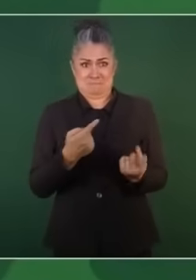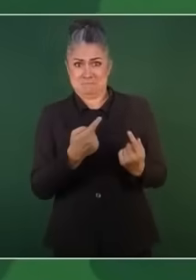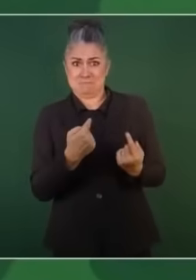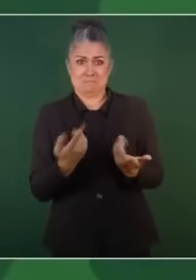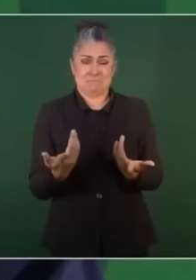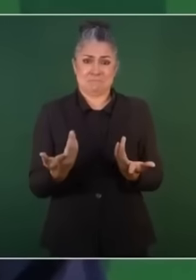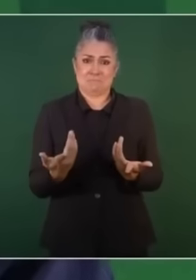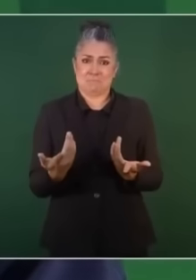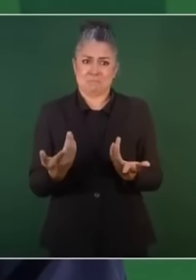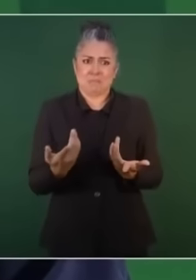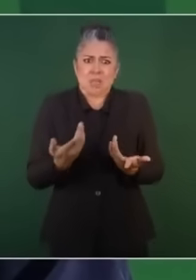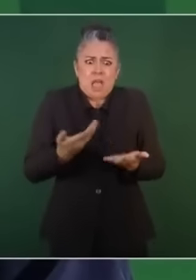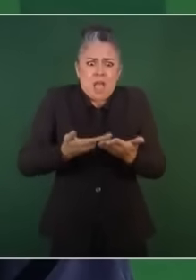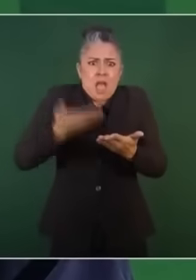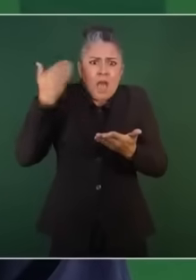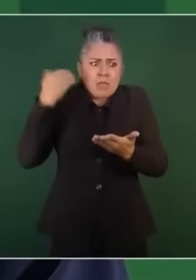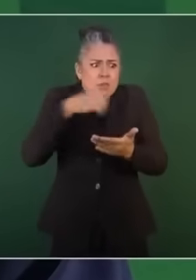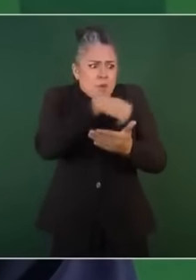los hicieron llegar